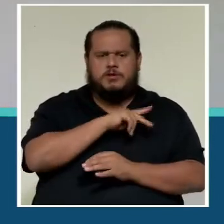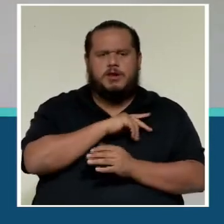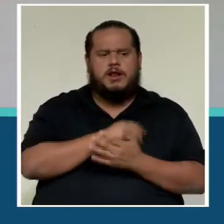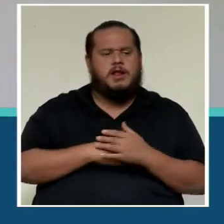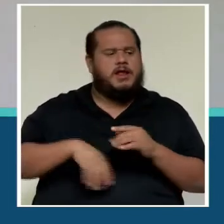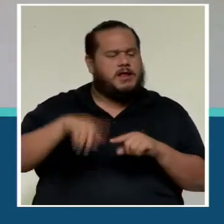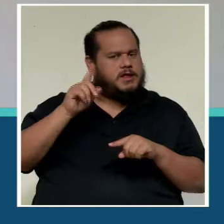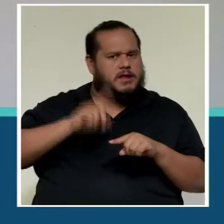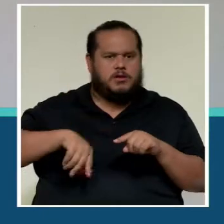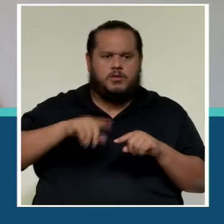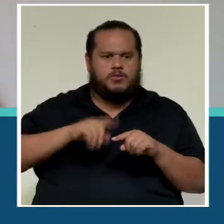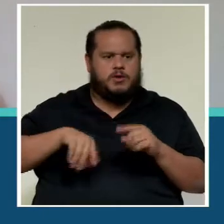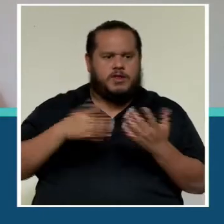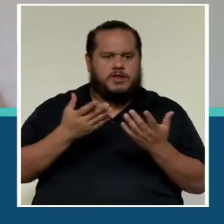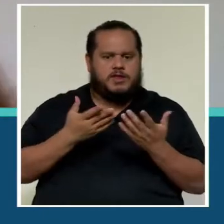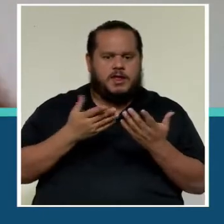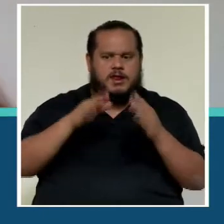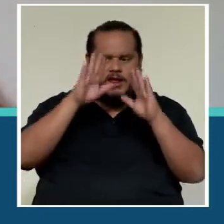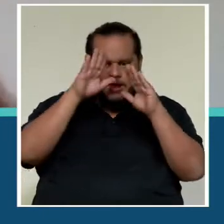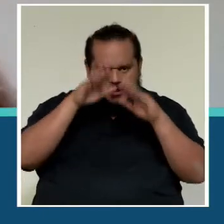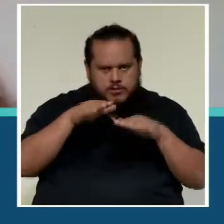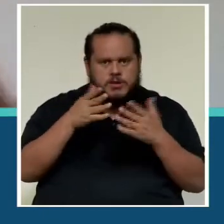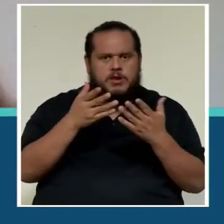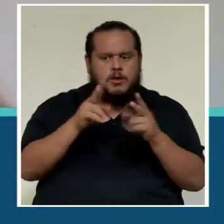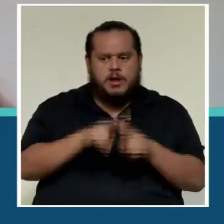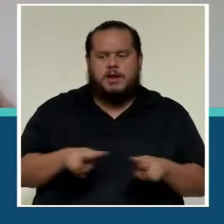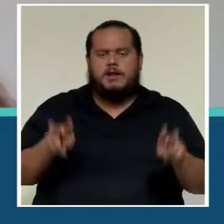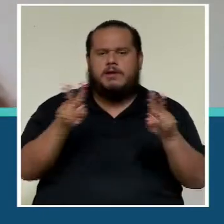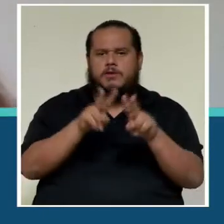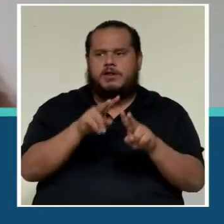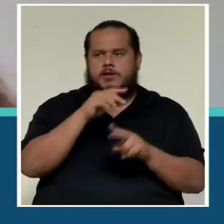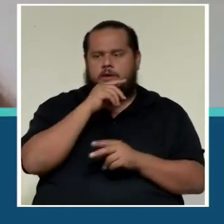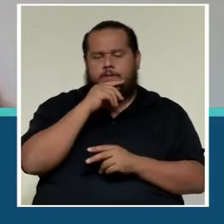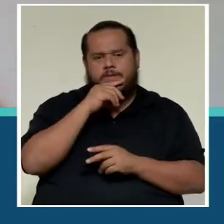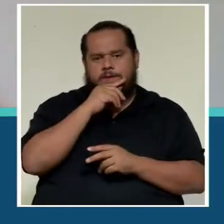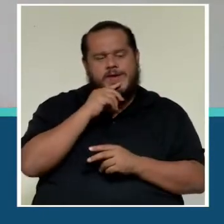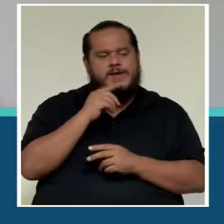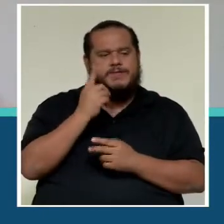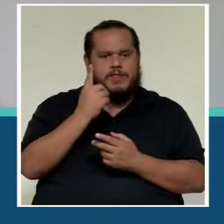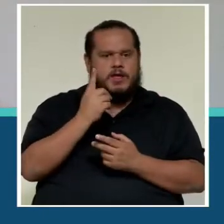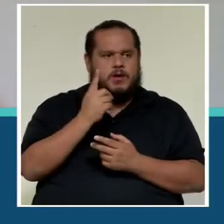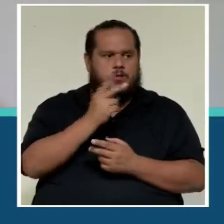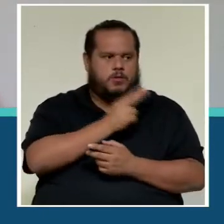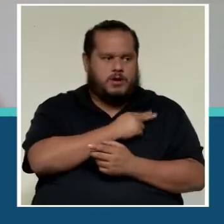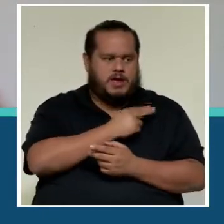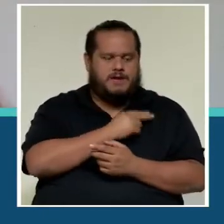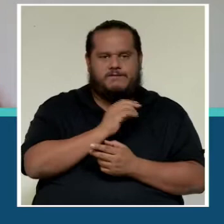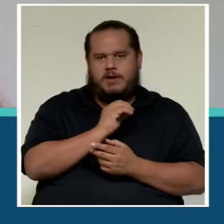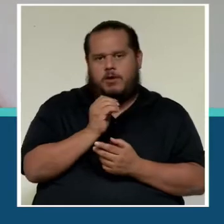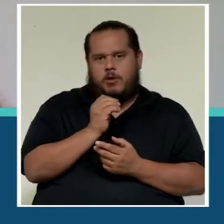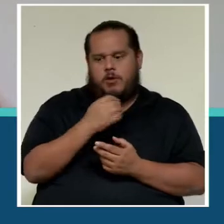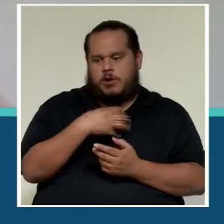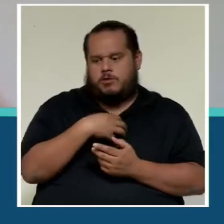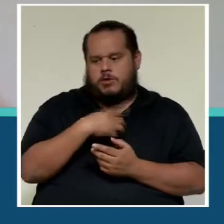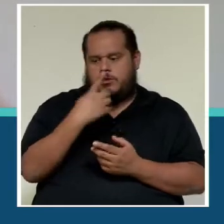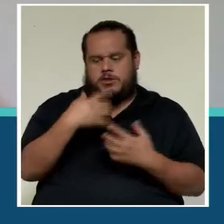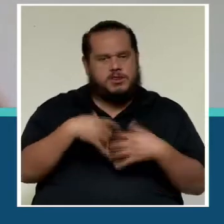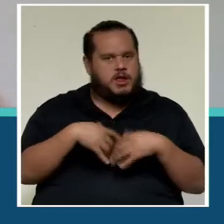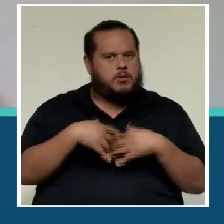puede ser sometido a la valoración de un jerarca o de un dueño de